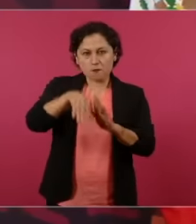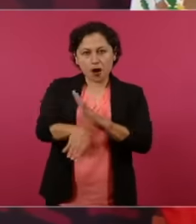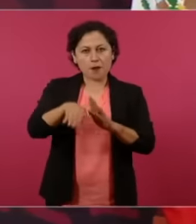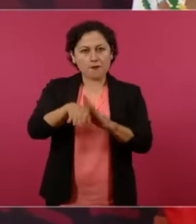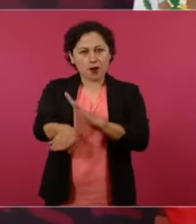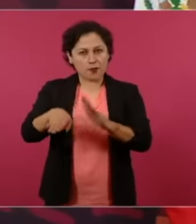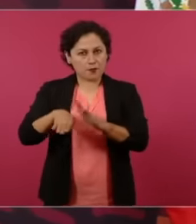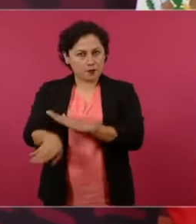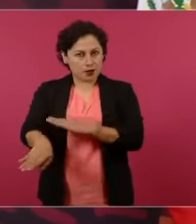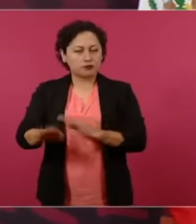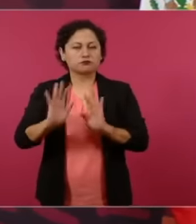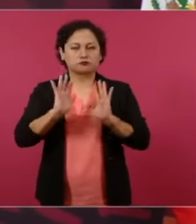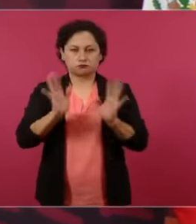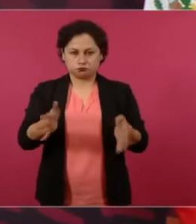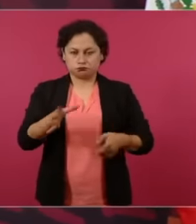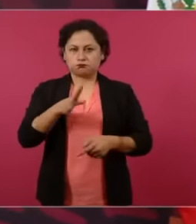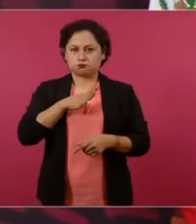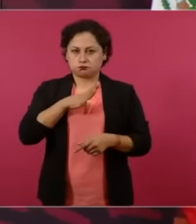Y fue